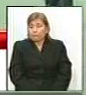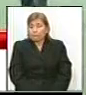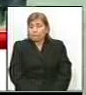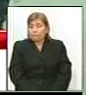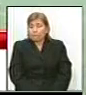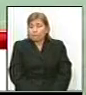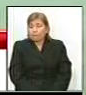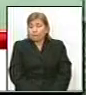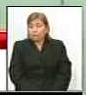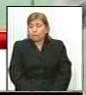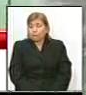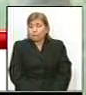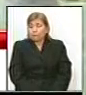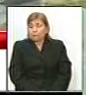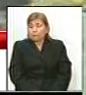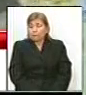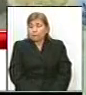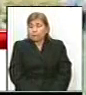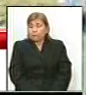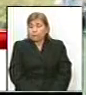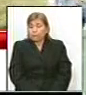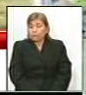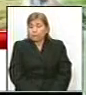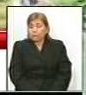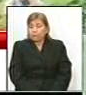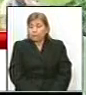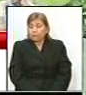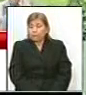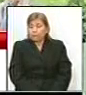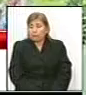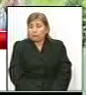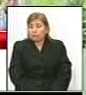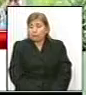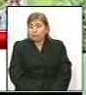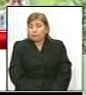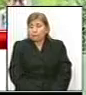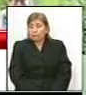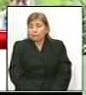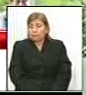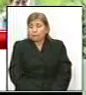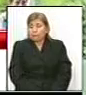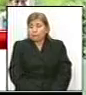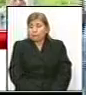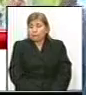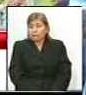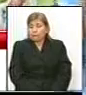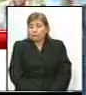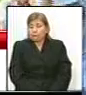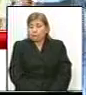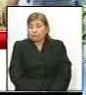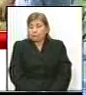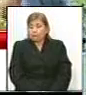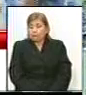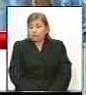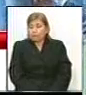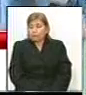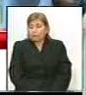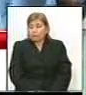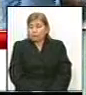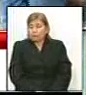honor, a los funcionarios de los diferentes sectores y a nuestros hermanos del BRAE.